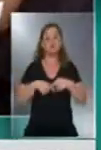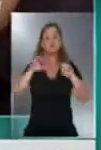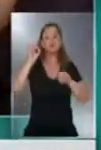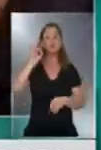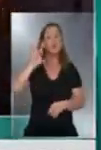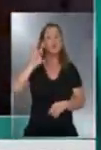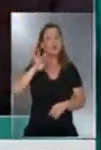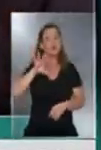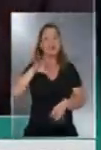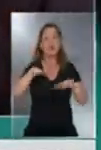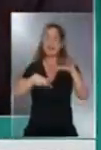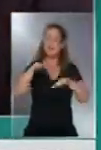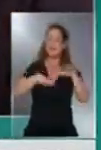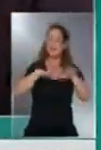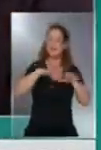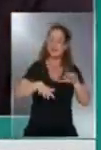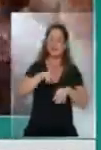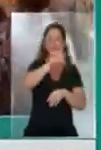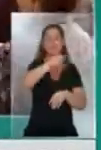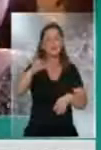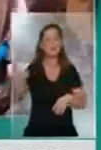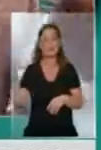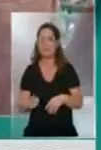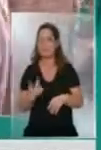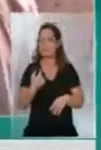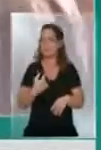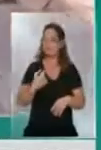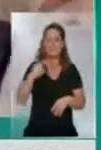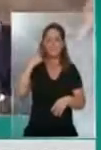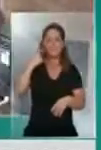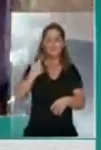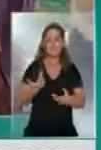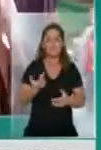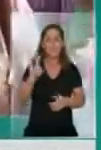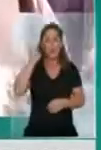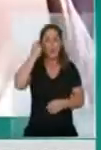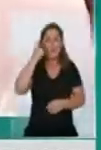veces distinguir para los pacientes que tienen esta sintomatología